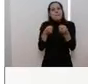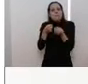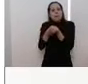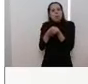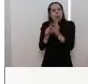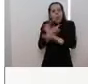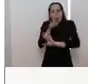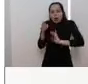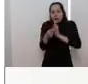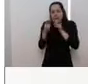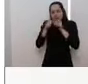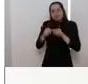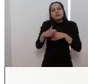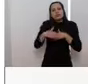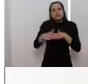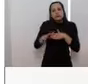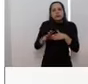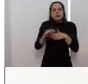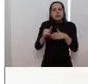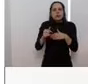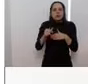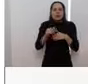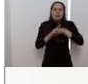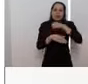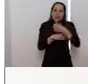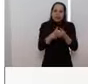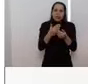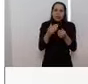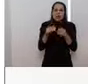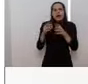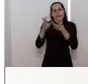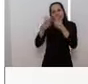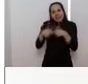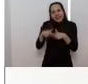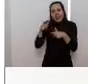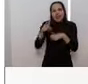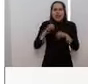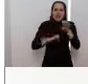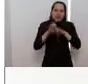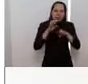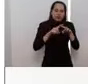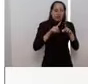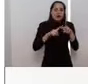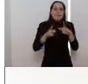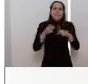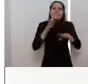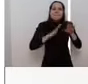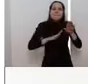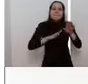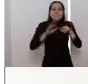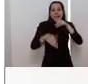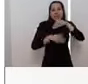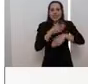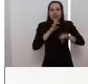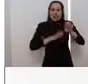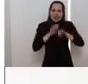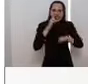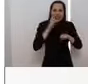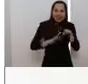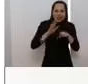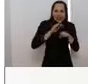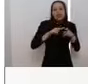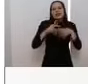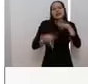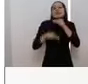permanente del viceministerio del grupo social y empresarial del sector defensa del ministerio de defensa nacional esto nos